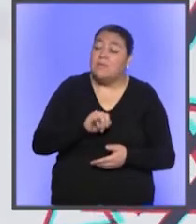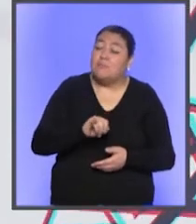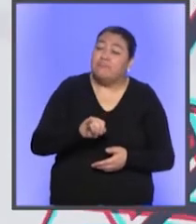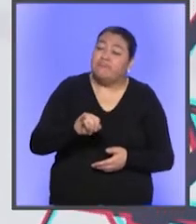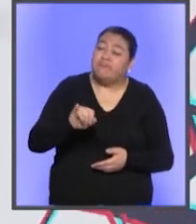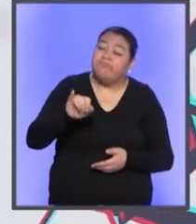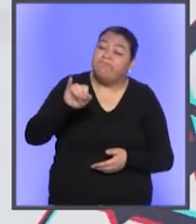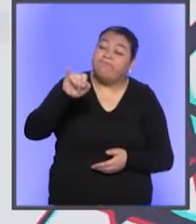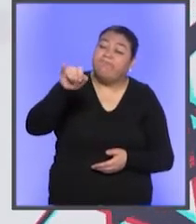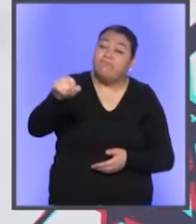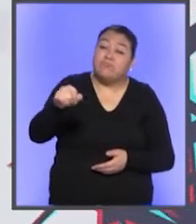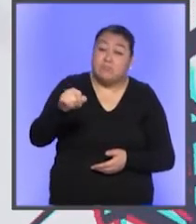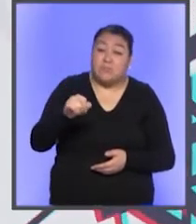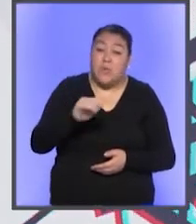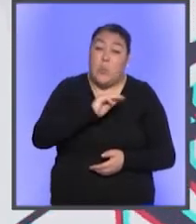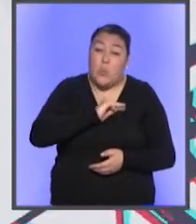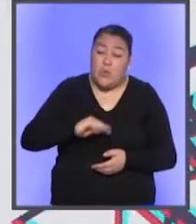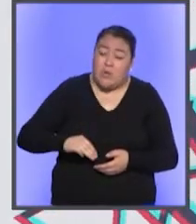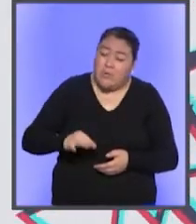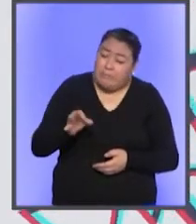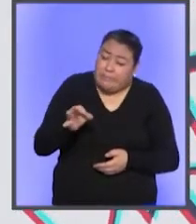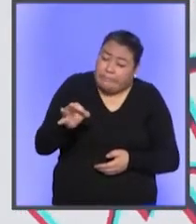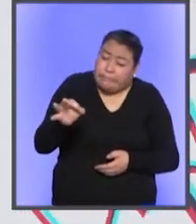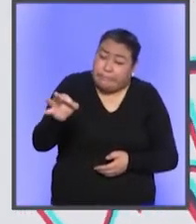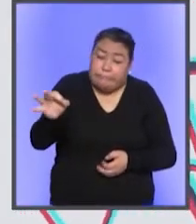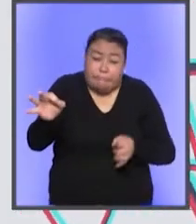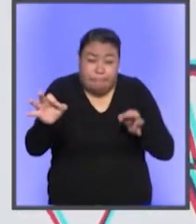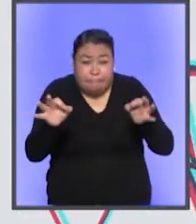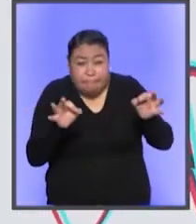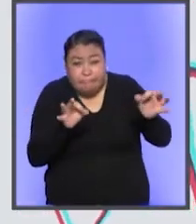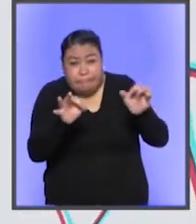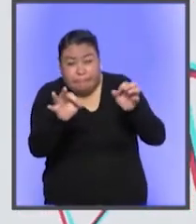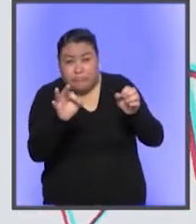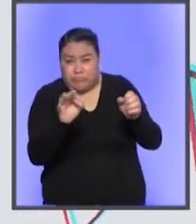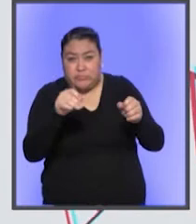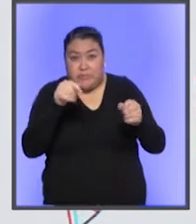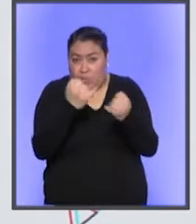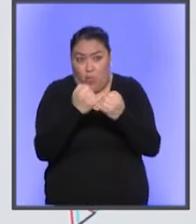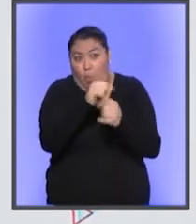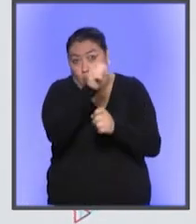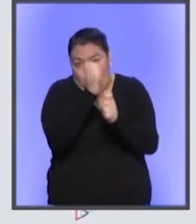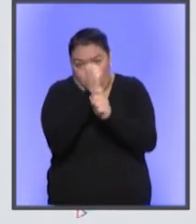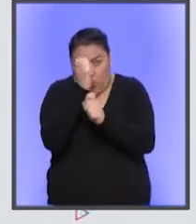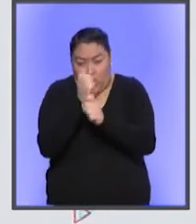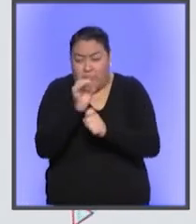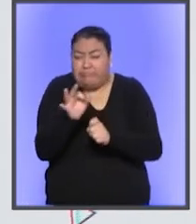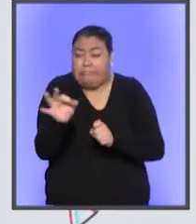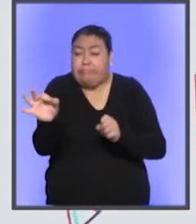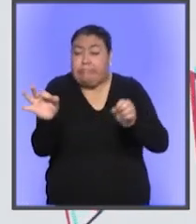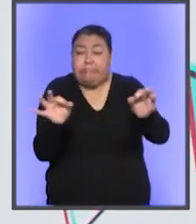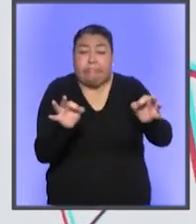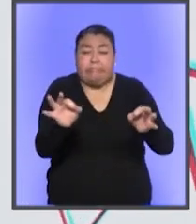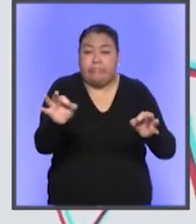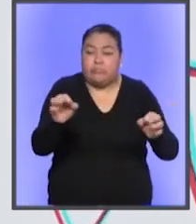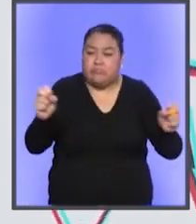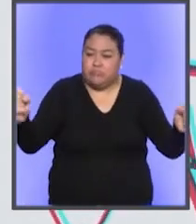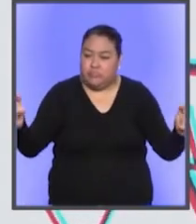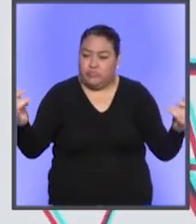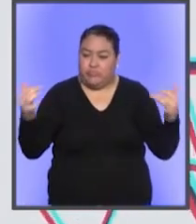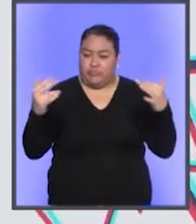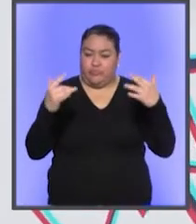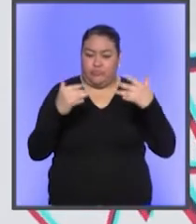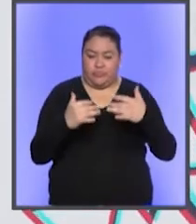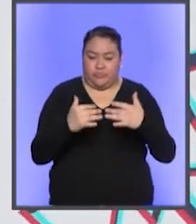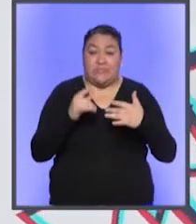más alejadas de nuestro estado de otros estados que nos acompañaron Y eso nos dio una gran riqueza el poder